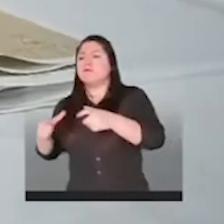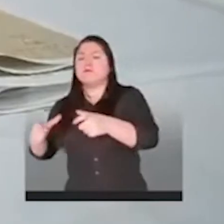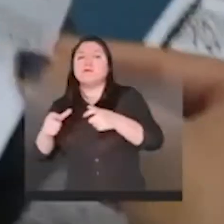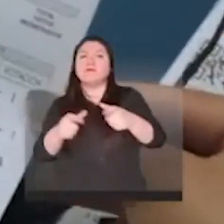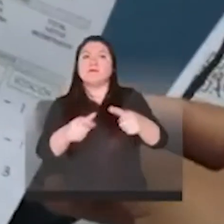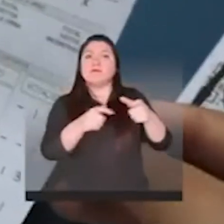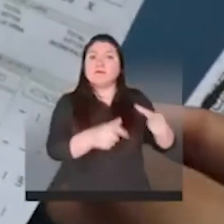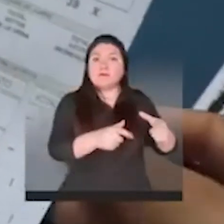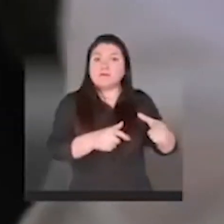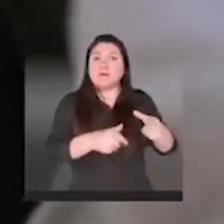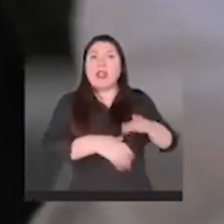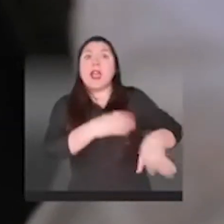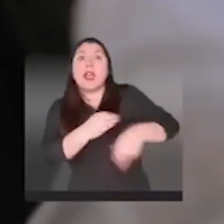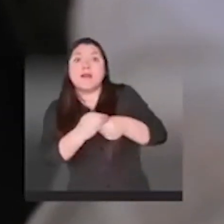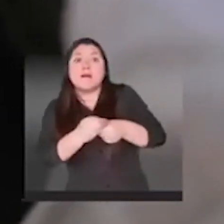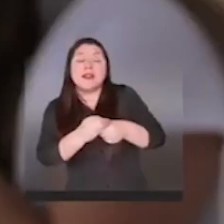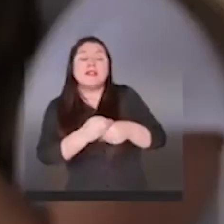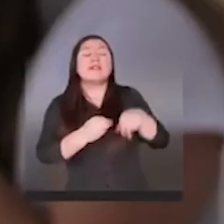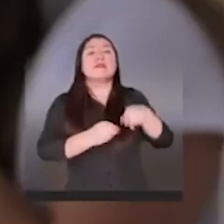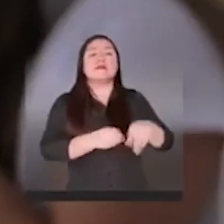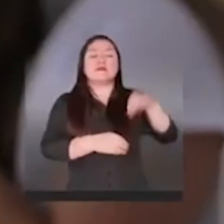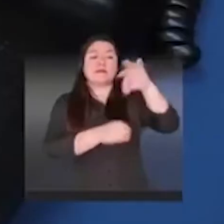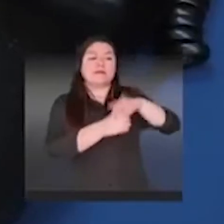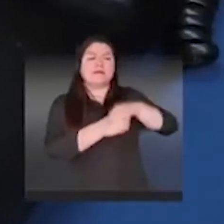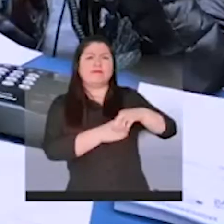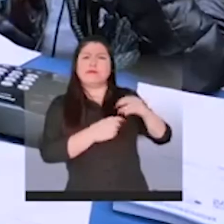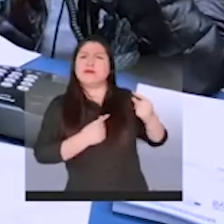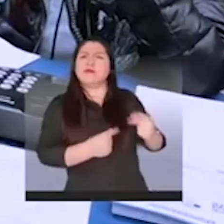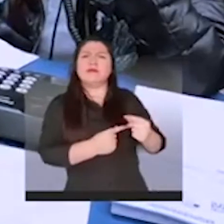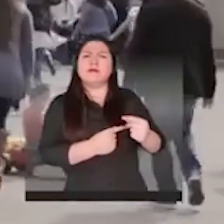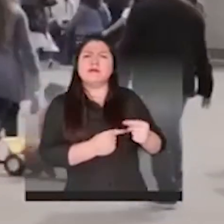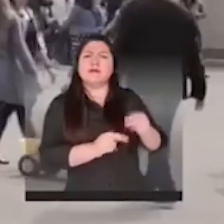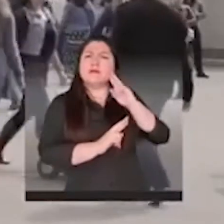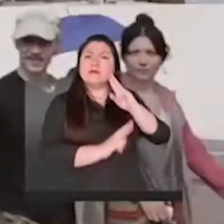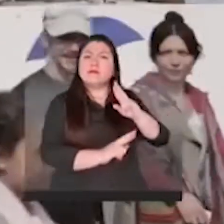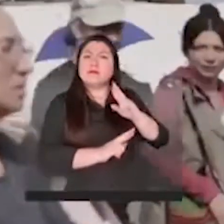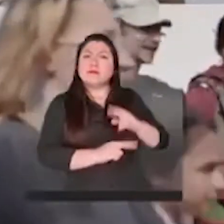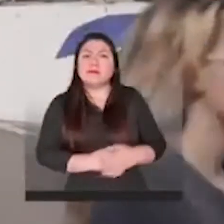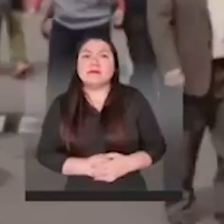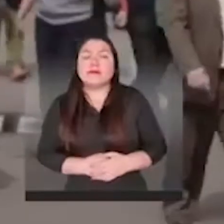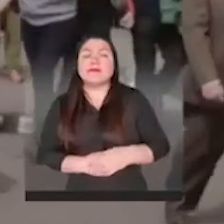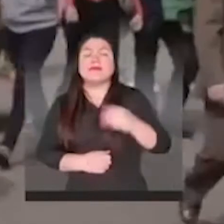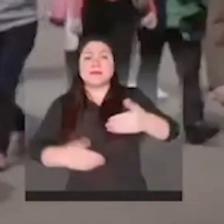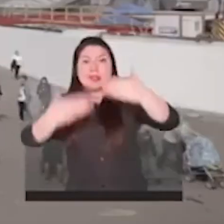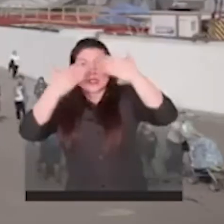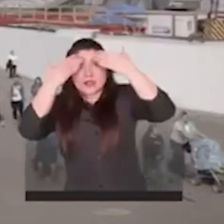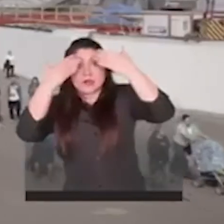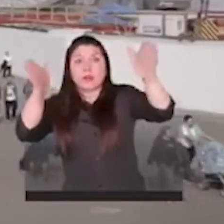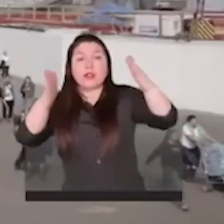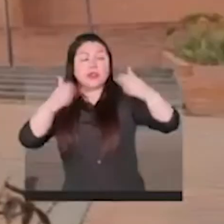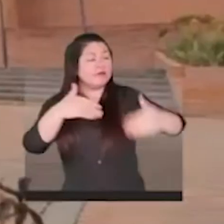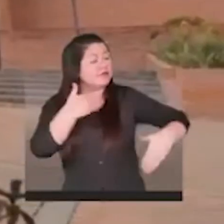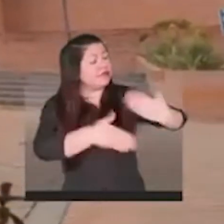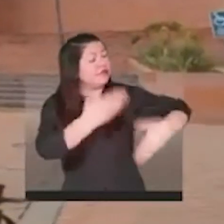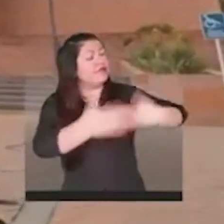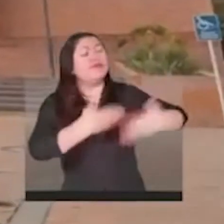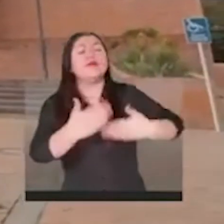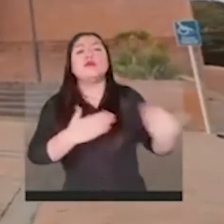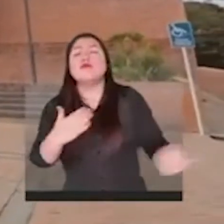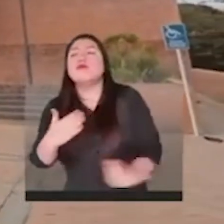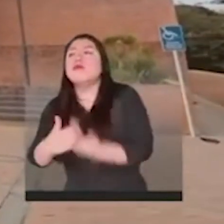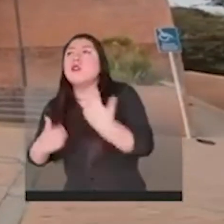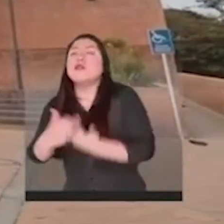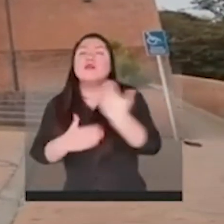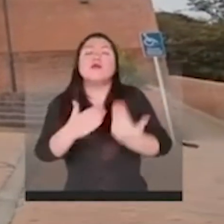entregar resultados electorales. Y está lista para seguir respaldando la democracia en las nuevas circunstancias